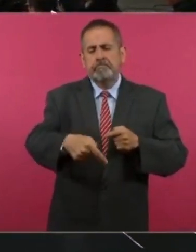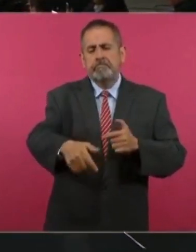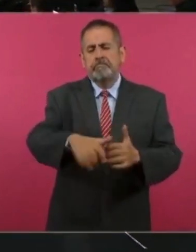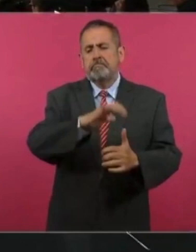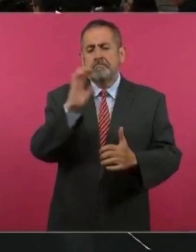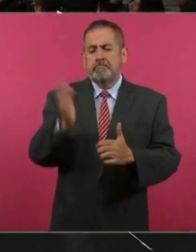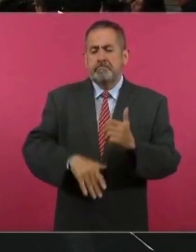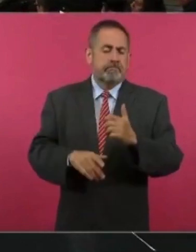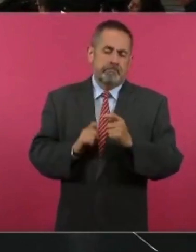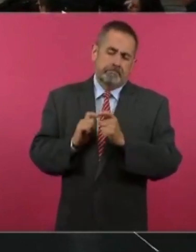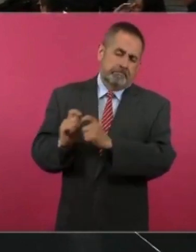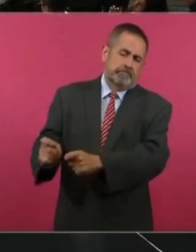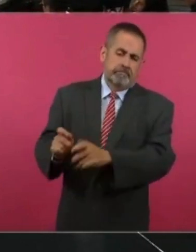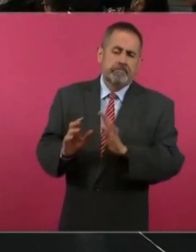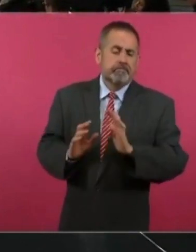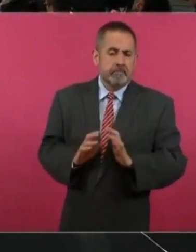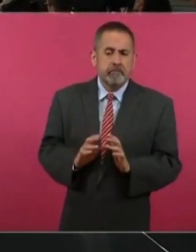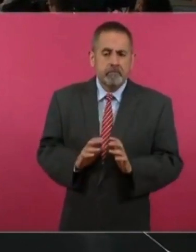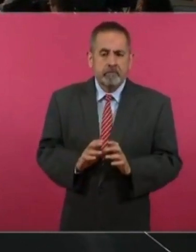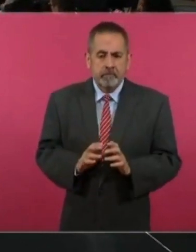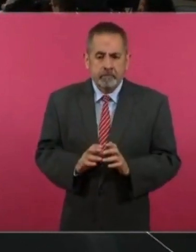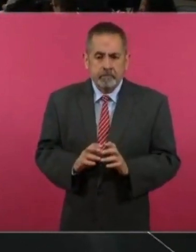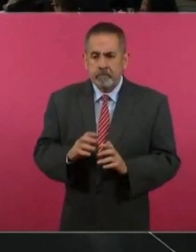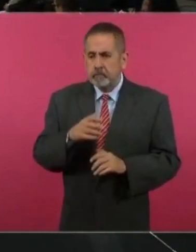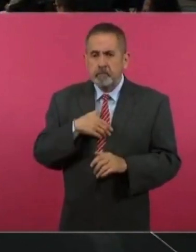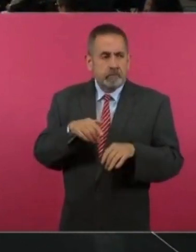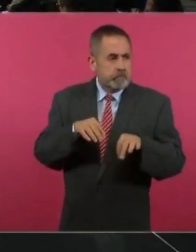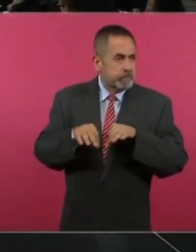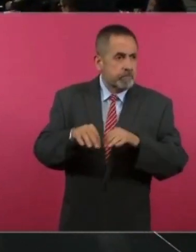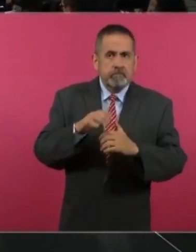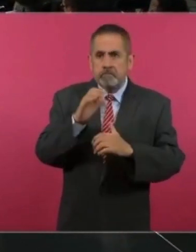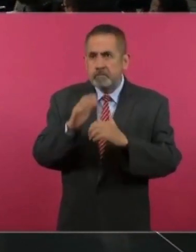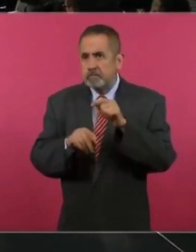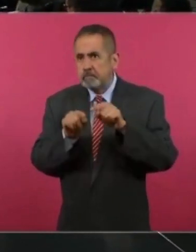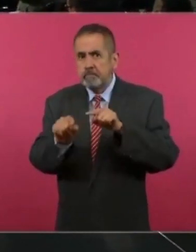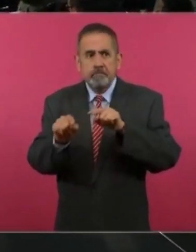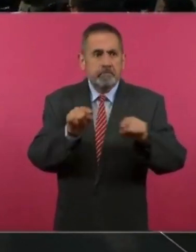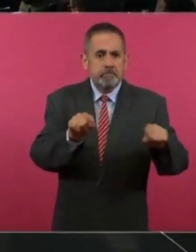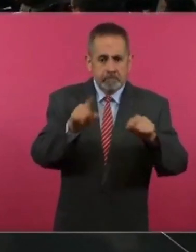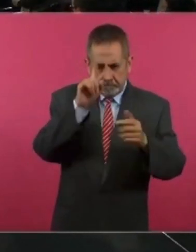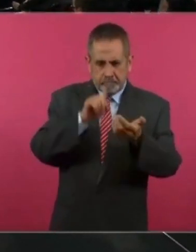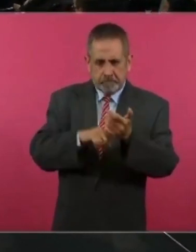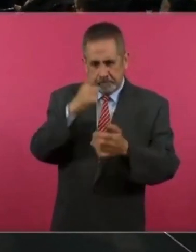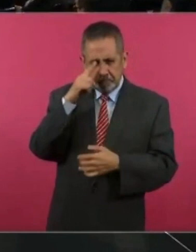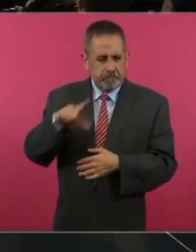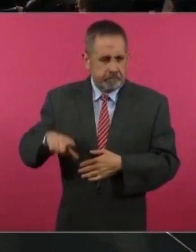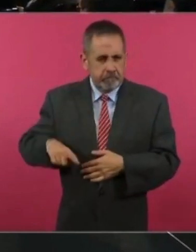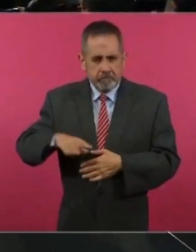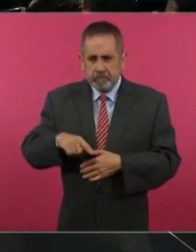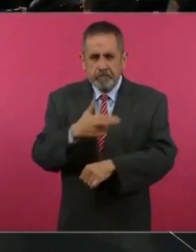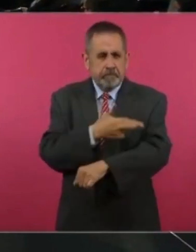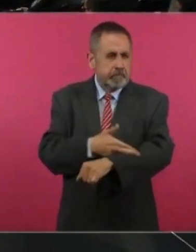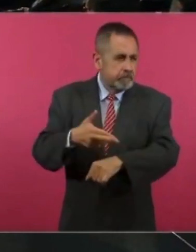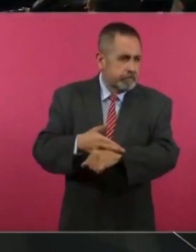terminando todas las acciones y obras del gobierno.